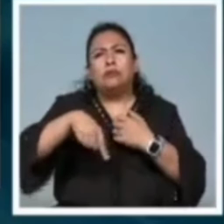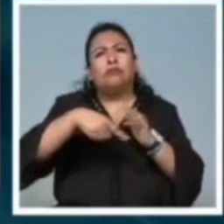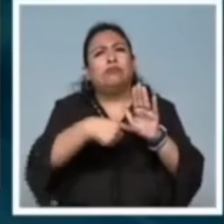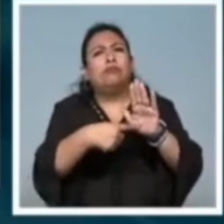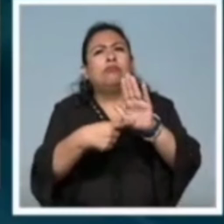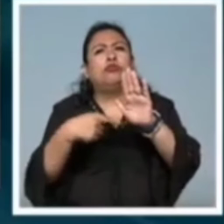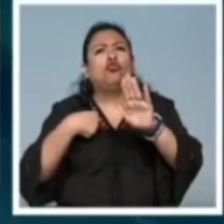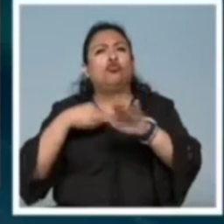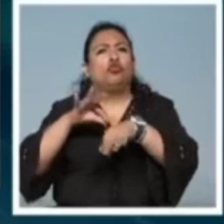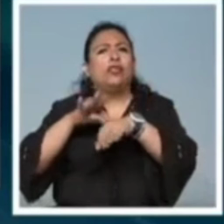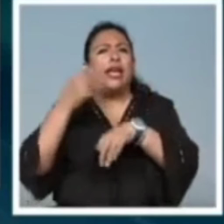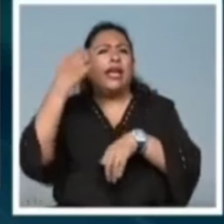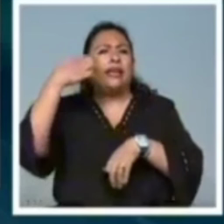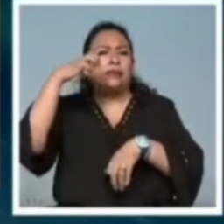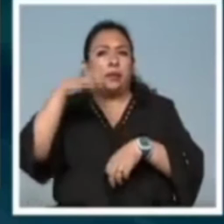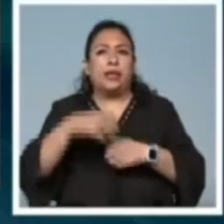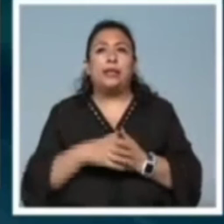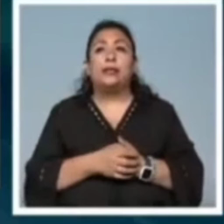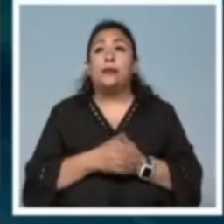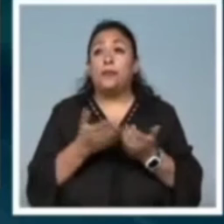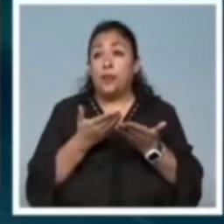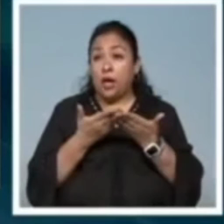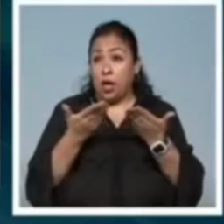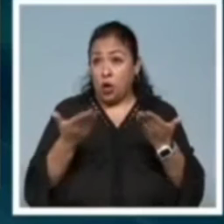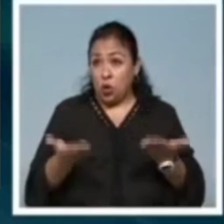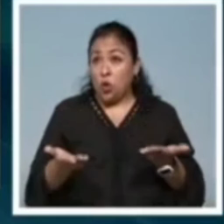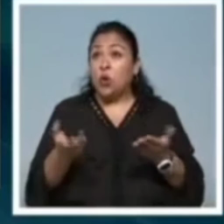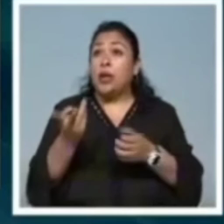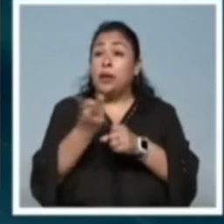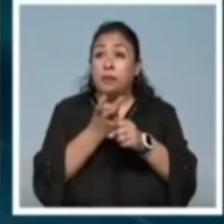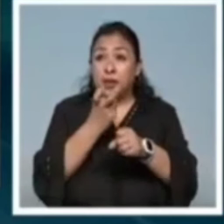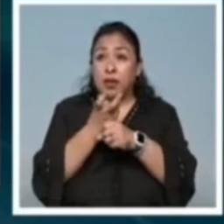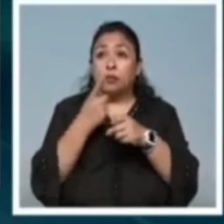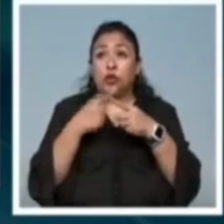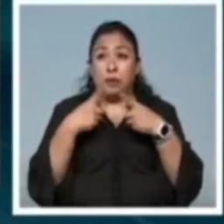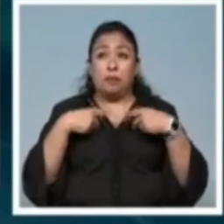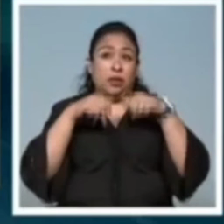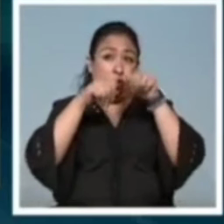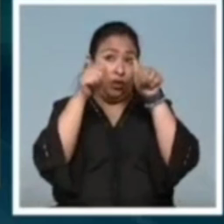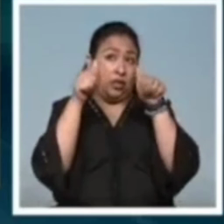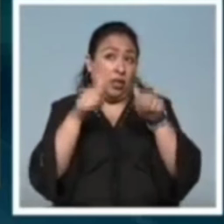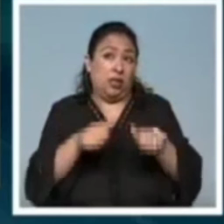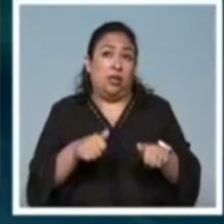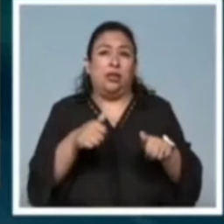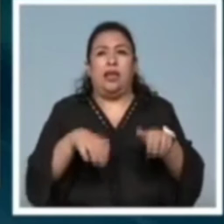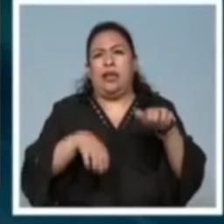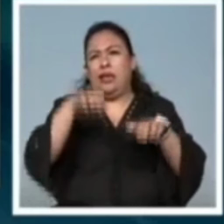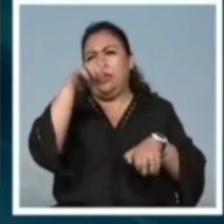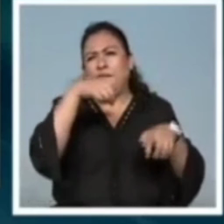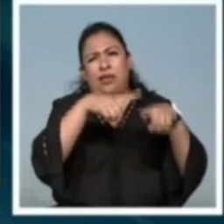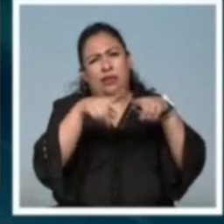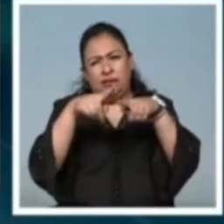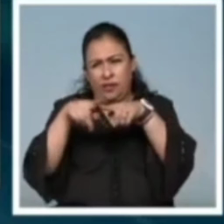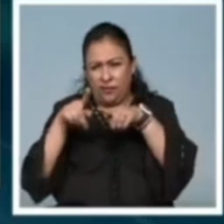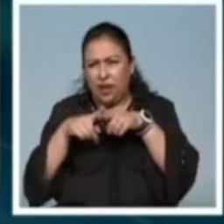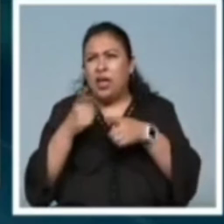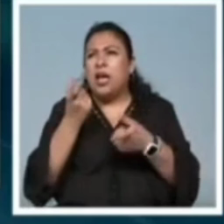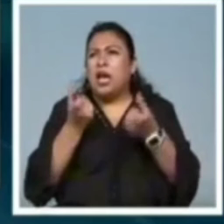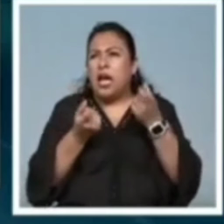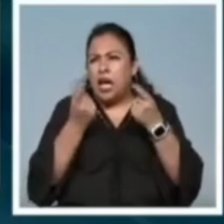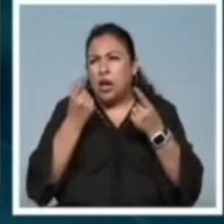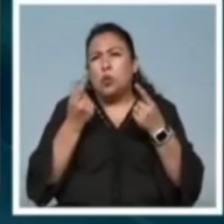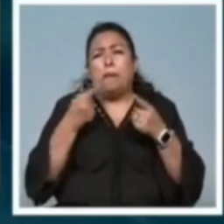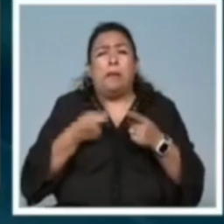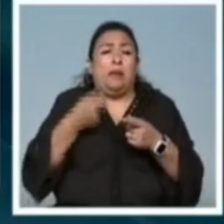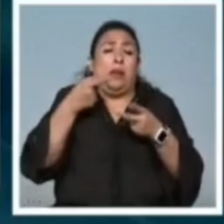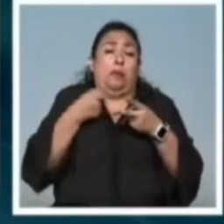muestran lo que han vivido. En esta ocasión estamos invitando a artistas de muchas generaciones, algunos